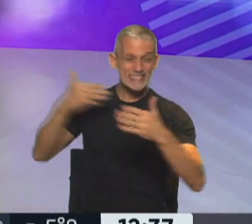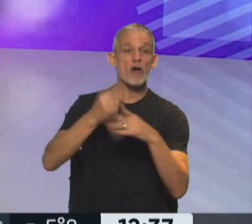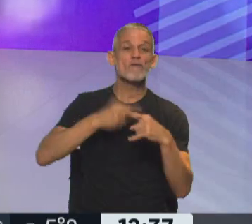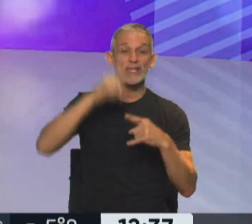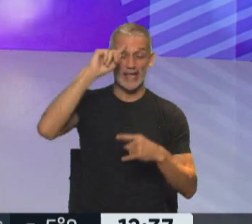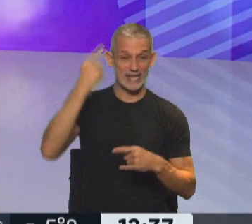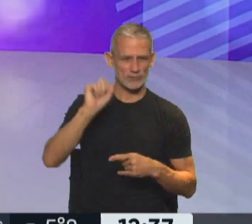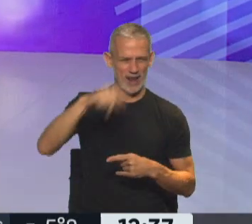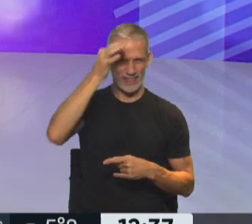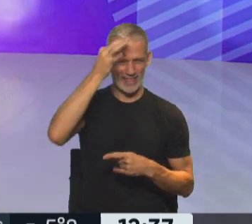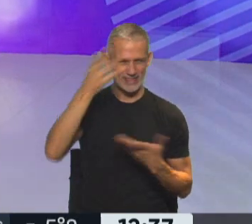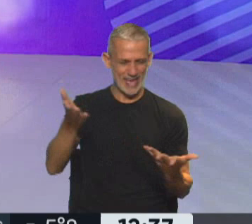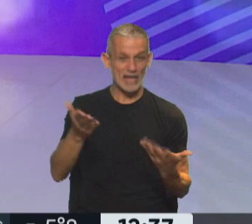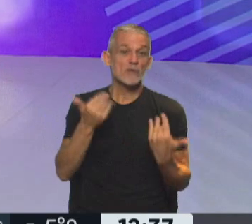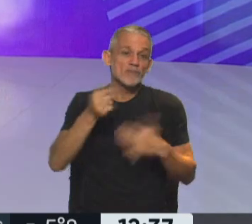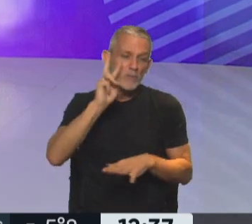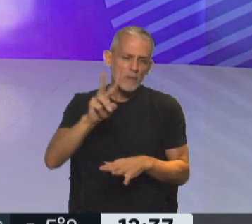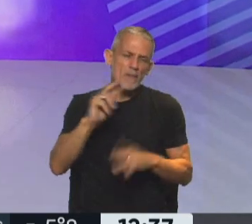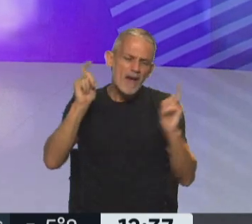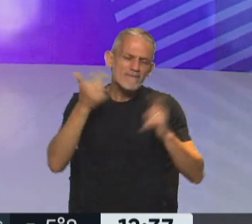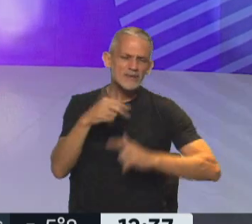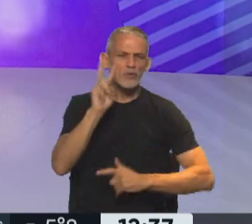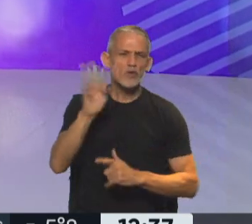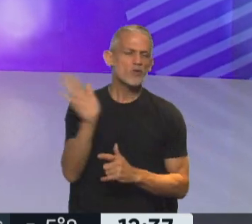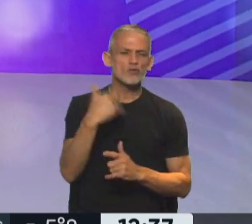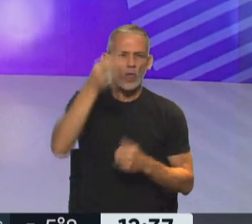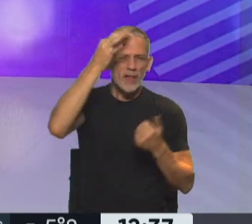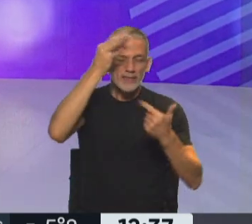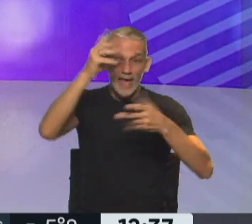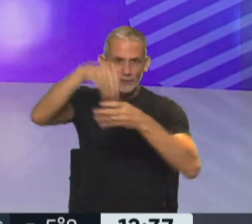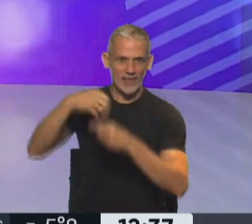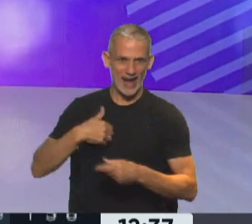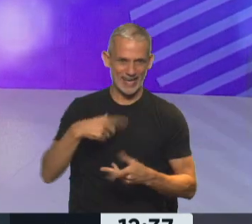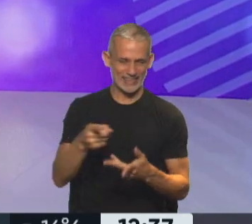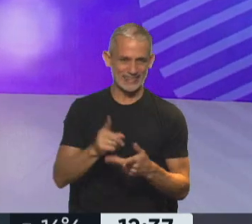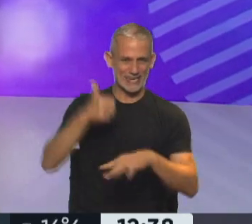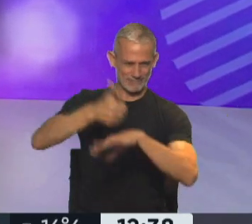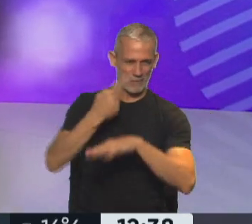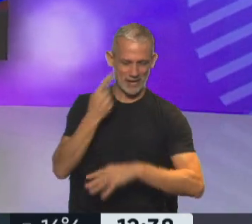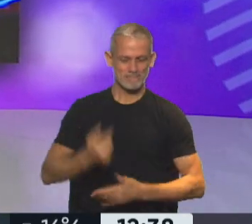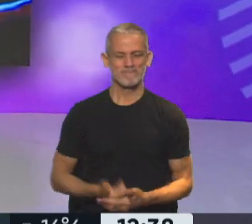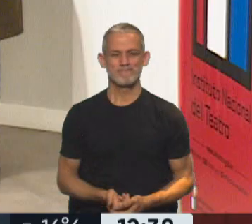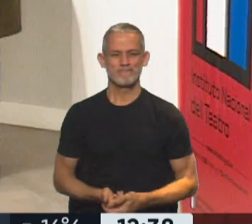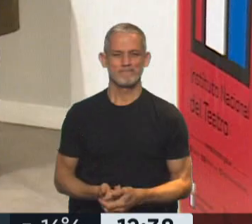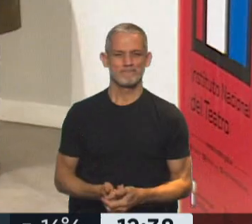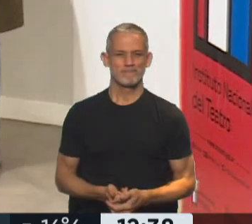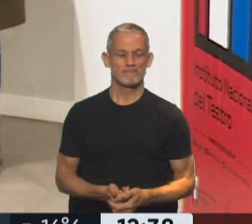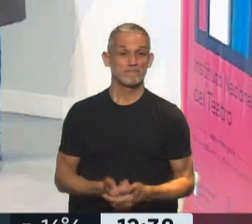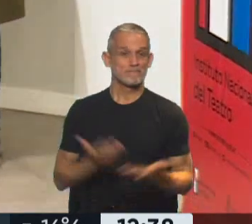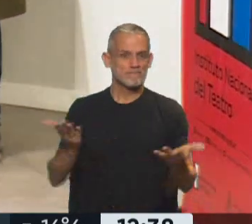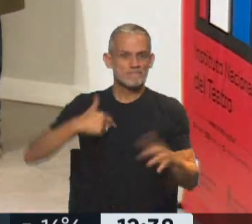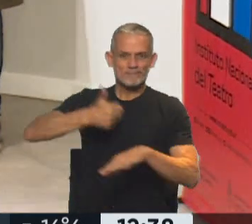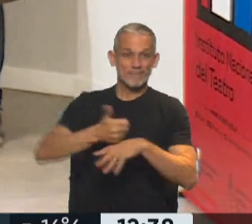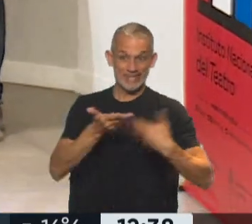del Teatro, donde tenemos oportunidad de disfrutar a todos los grandes teatristas de la Argentina. Estuvimos cubriendo esta nota.